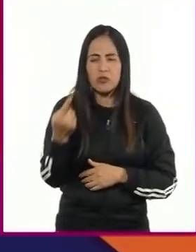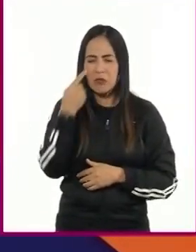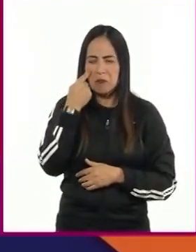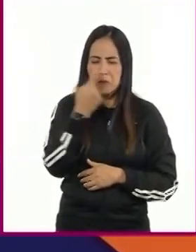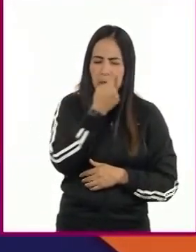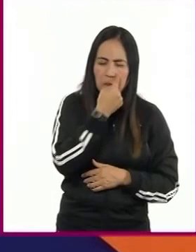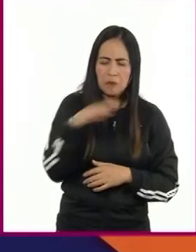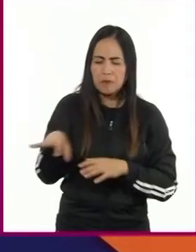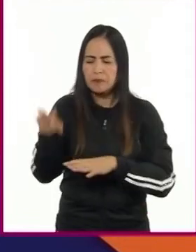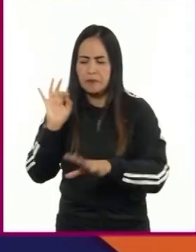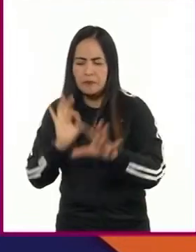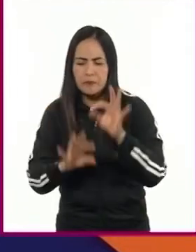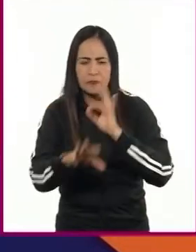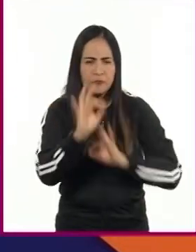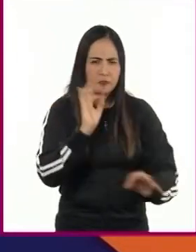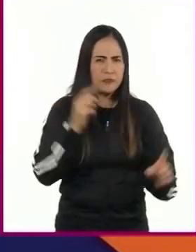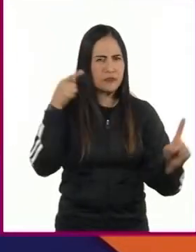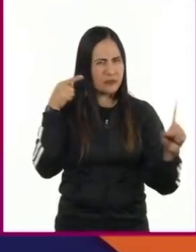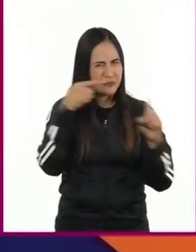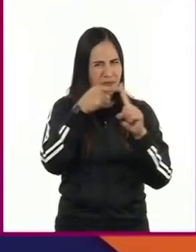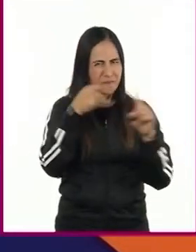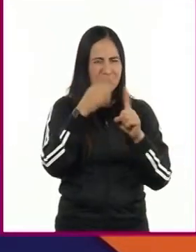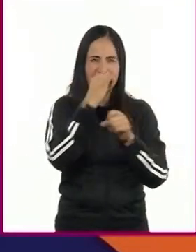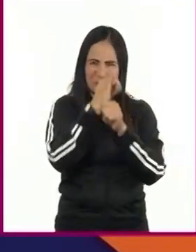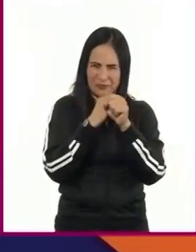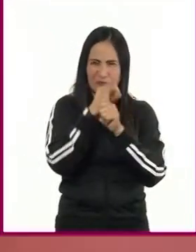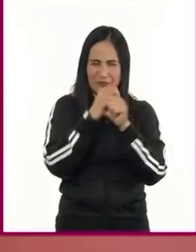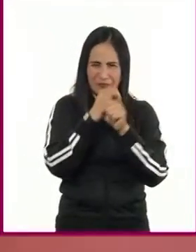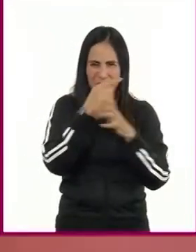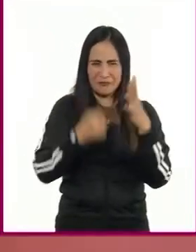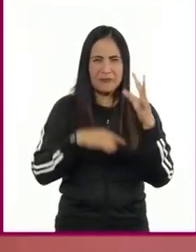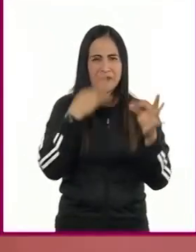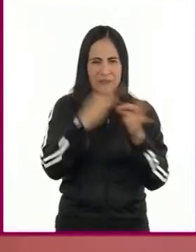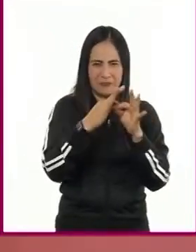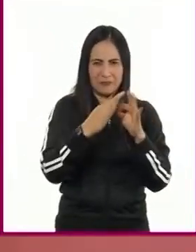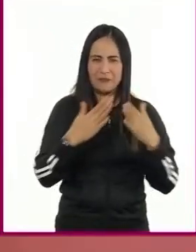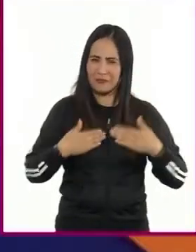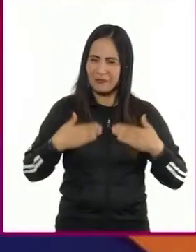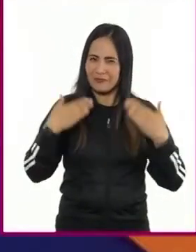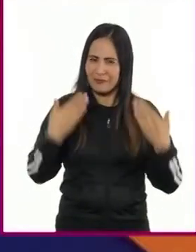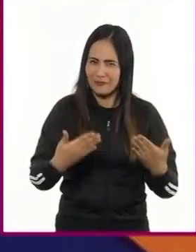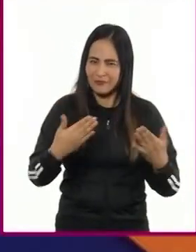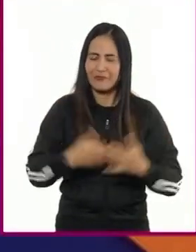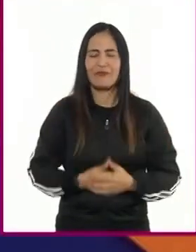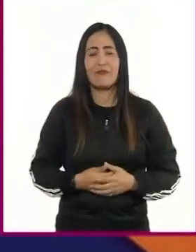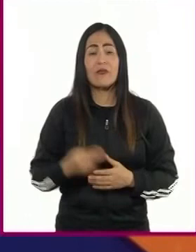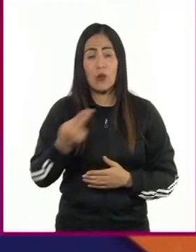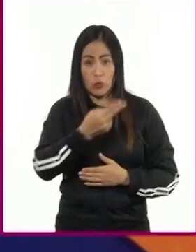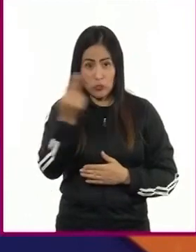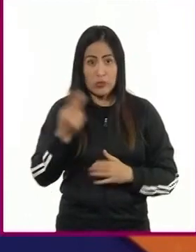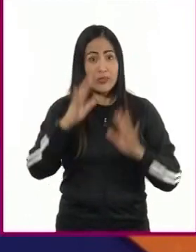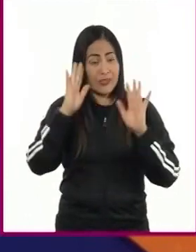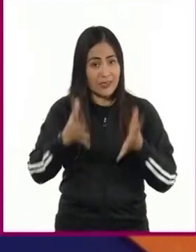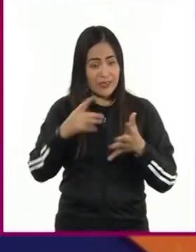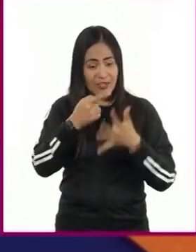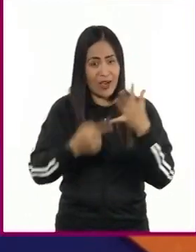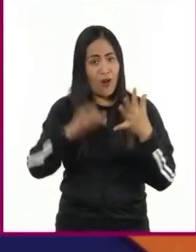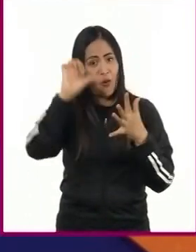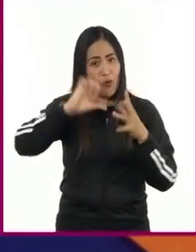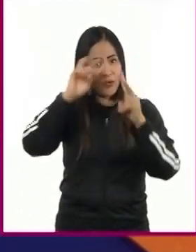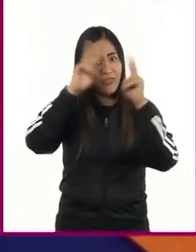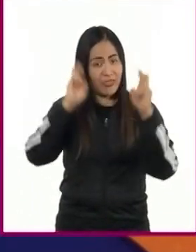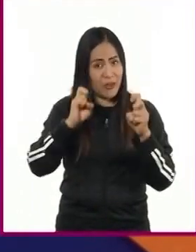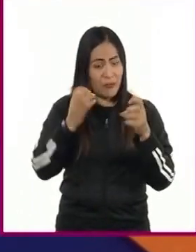deben satisfacer los objetivos de la investigación y ser confiables. ¿Ya se dieron cuenta de cómo podemos complementar más nuestro tema de esta